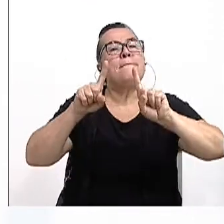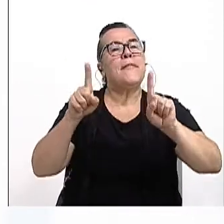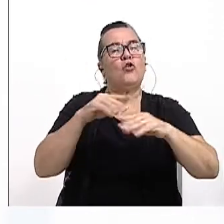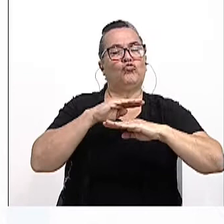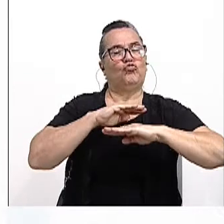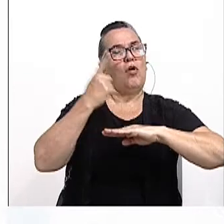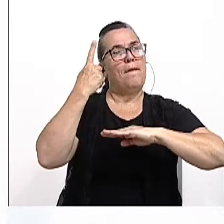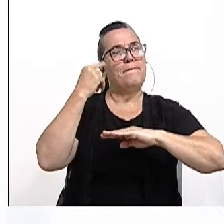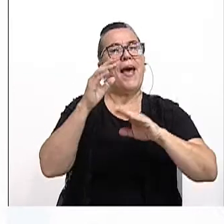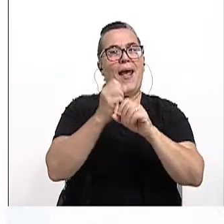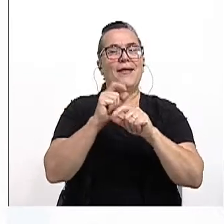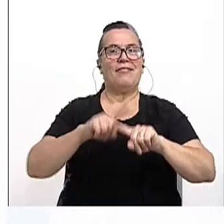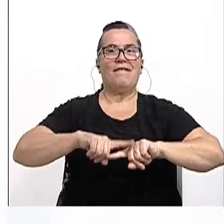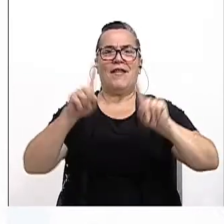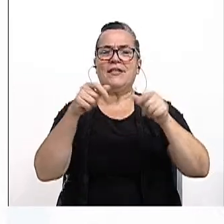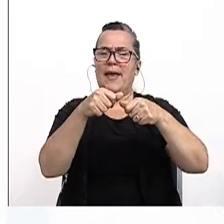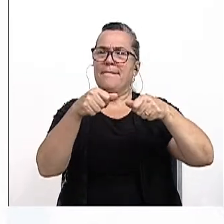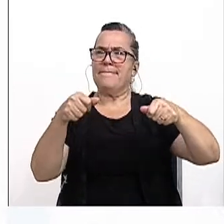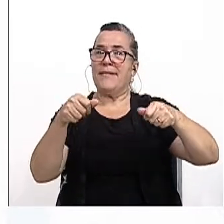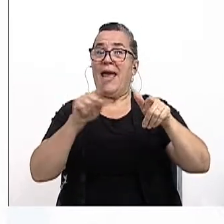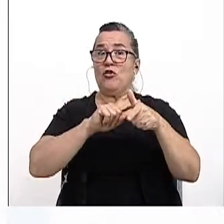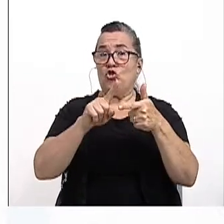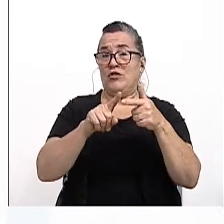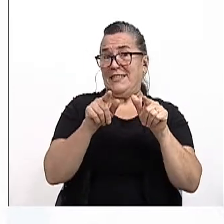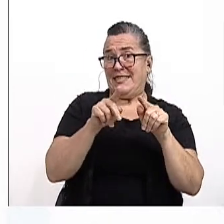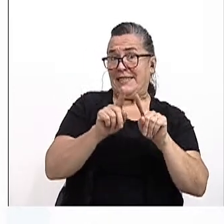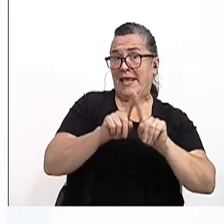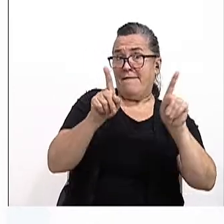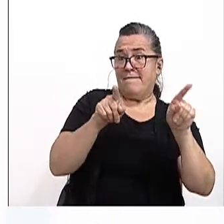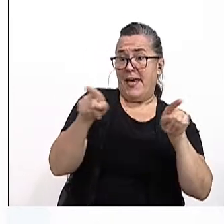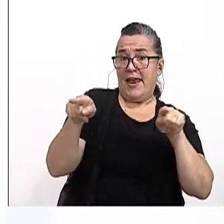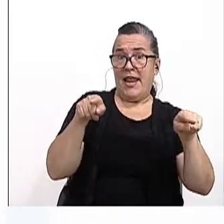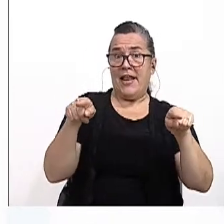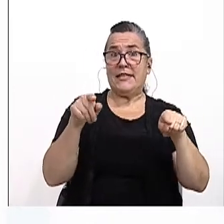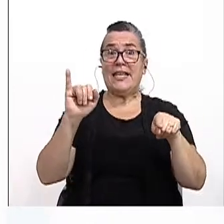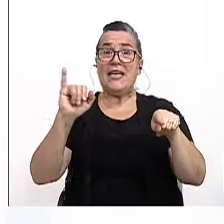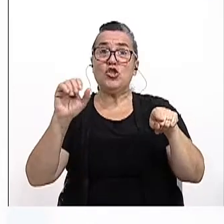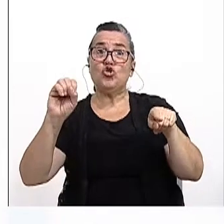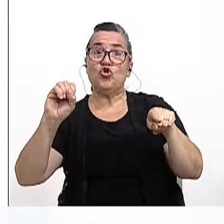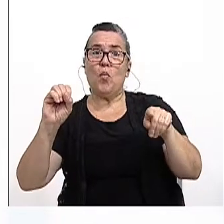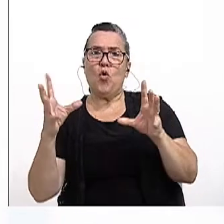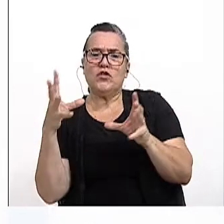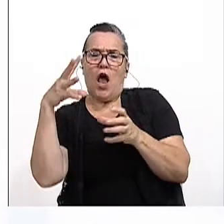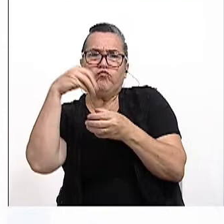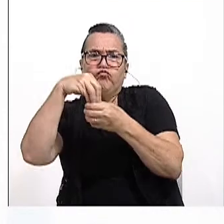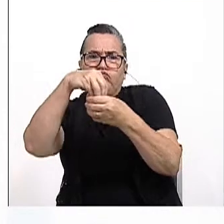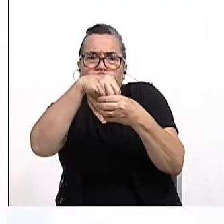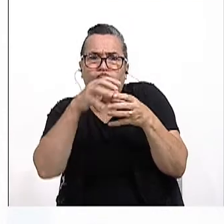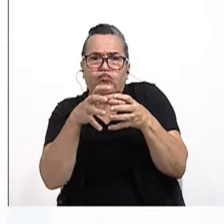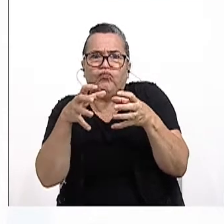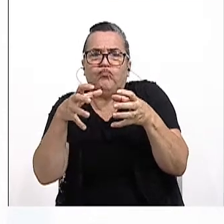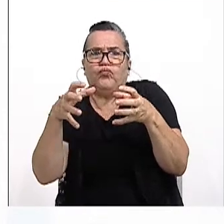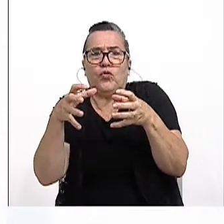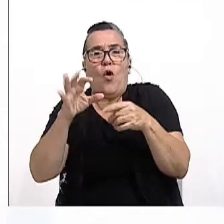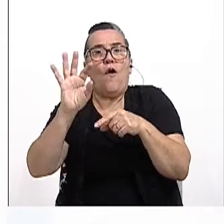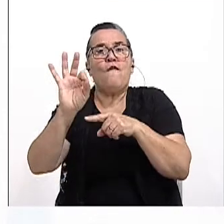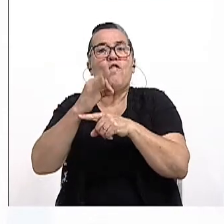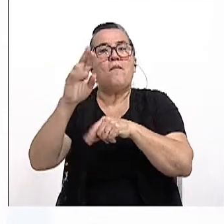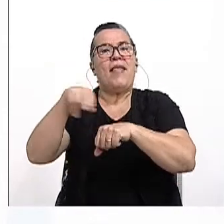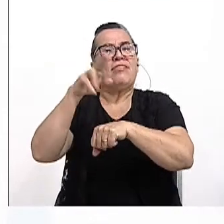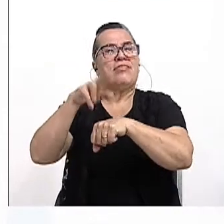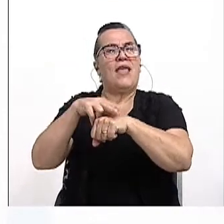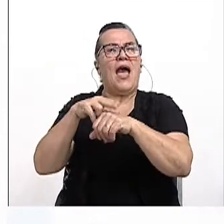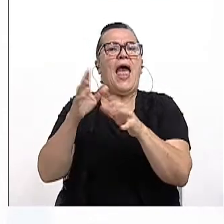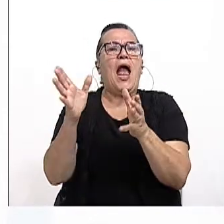para poderlas diferenciar y medir. Estas diferencias hacen que ciertos isótopos se acumulen en mayor medida y de forma natural en